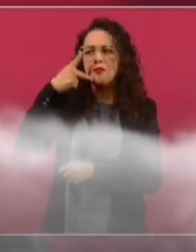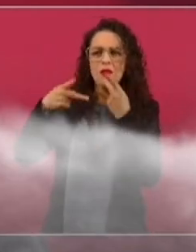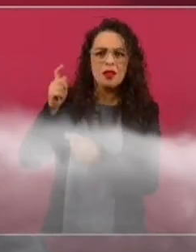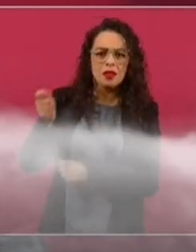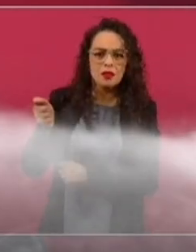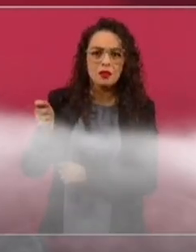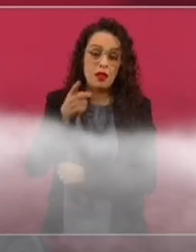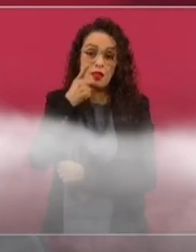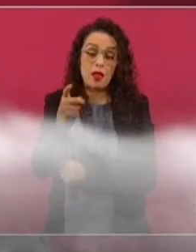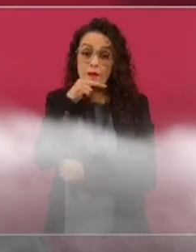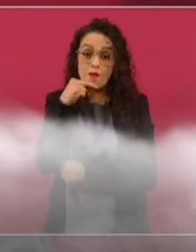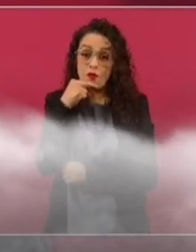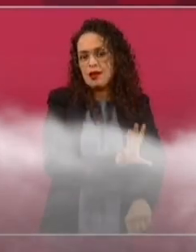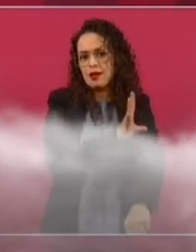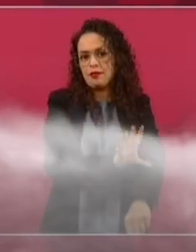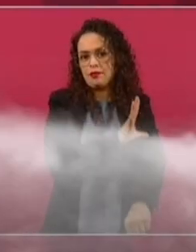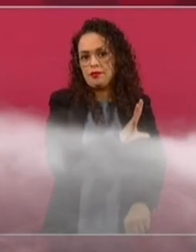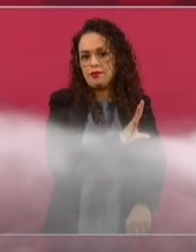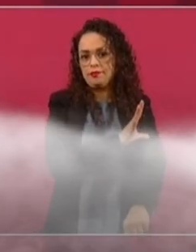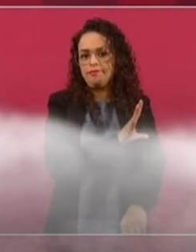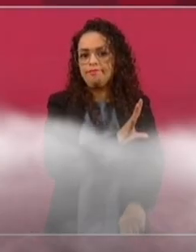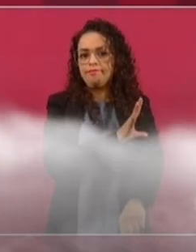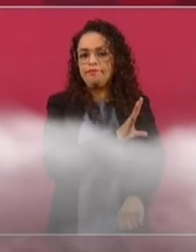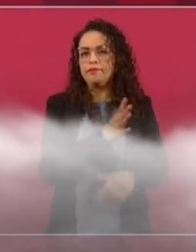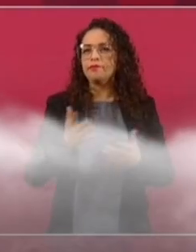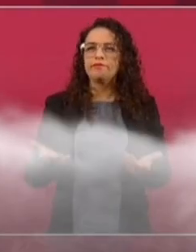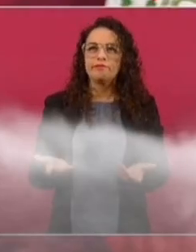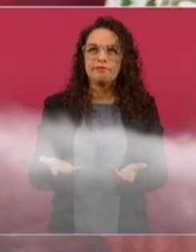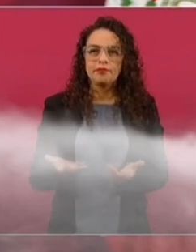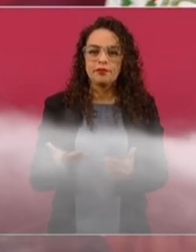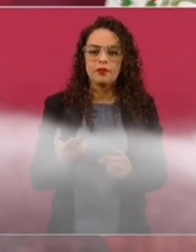iba a ser con energías renovables. Hasta un